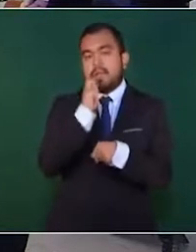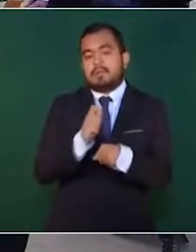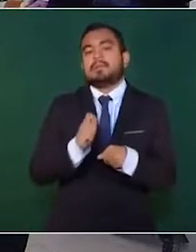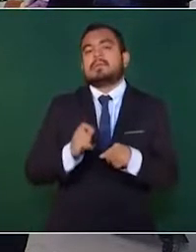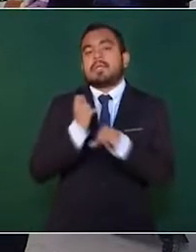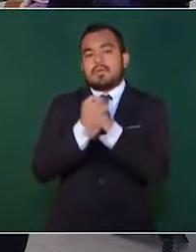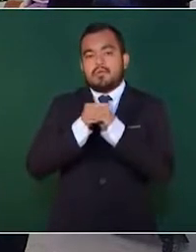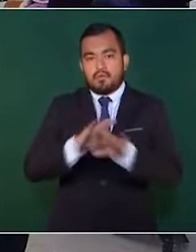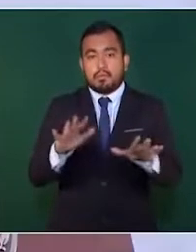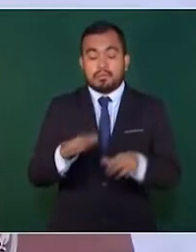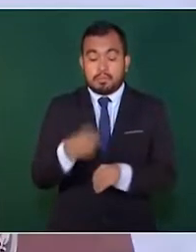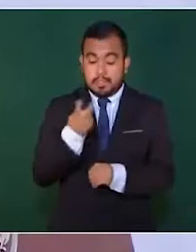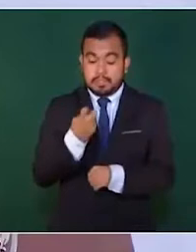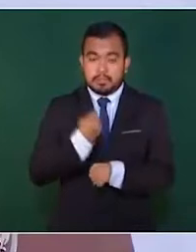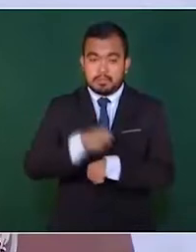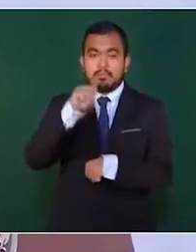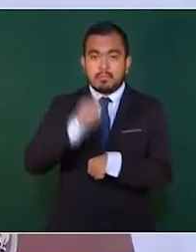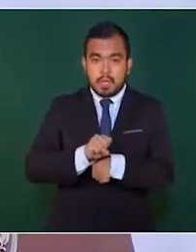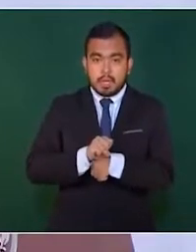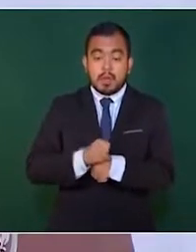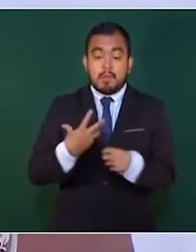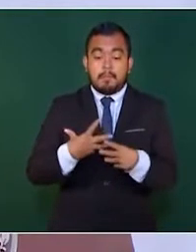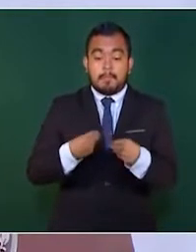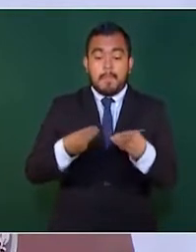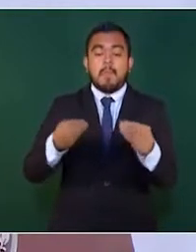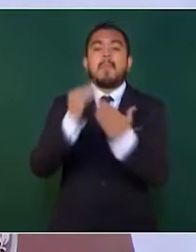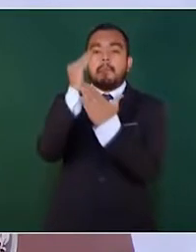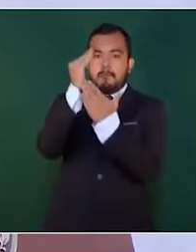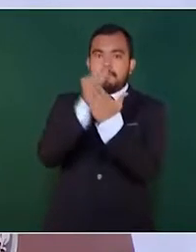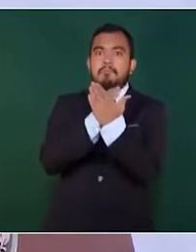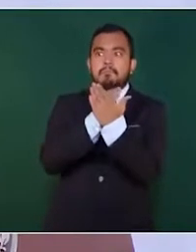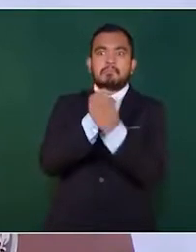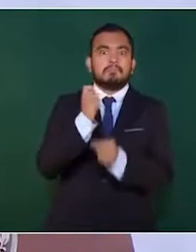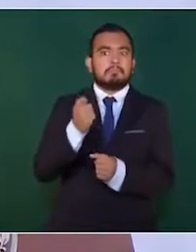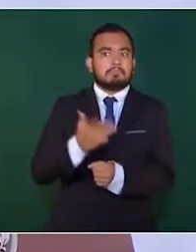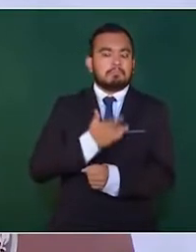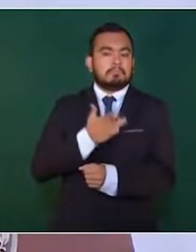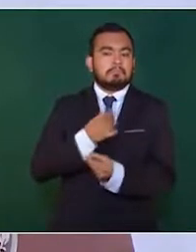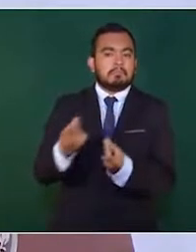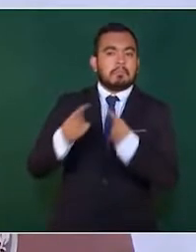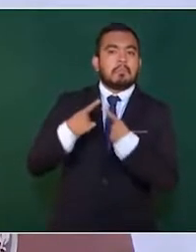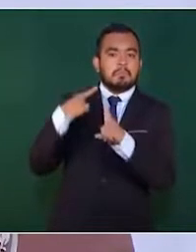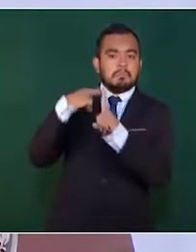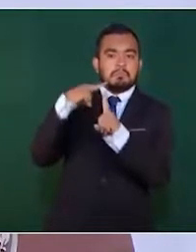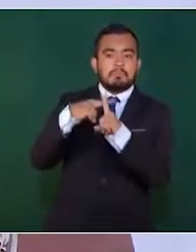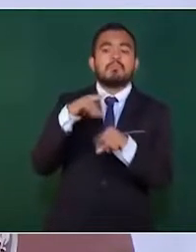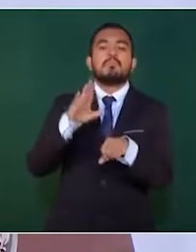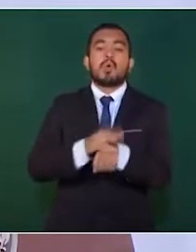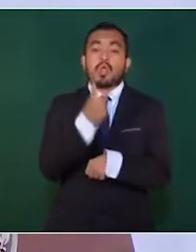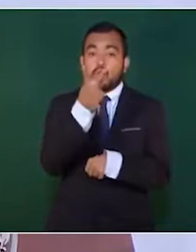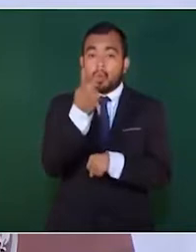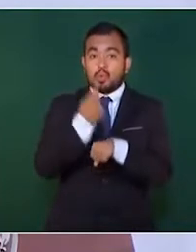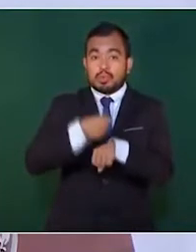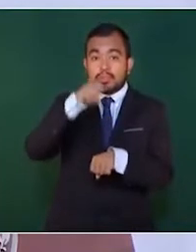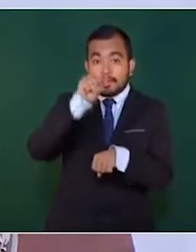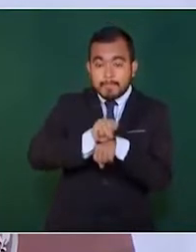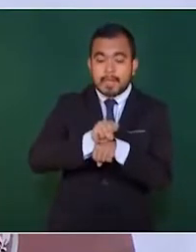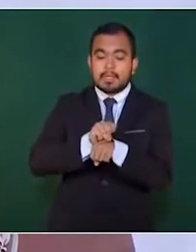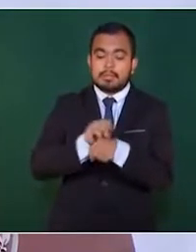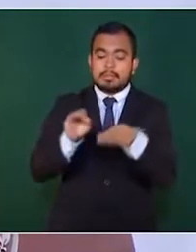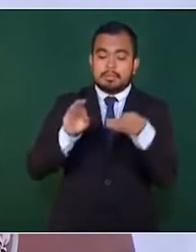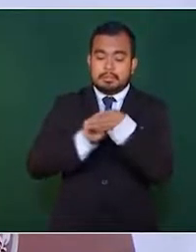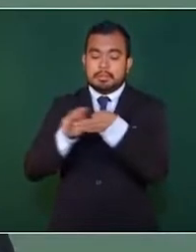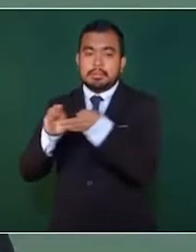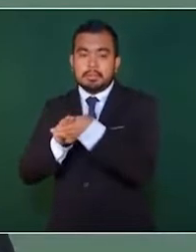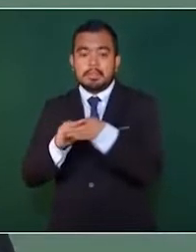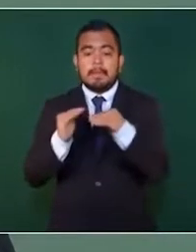una reducción nuevamente, lo que es alentador porque tuvimos dos semanas consecutivas en donde había un incremento,